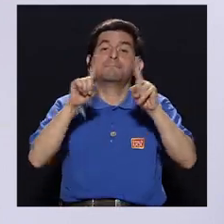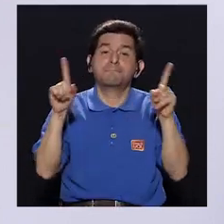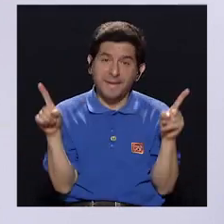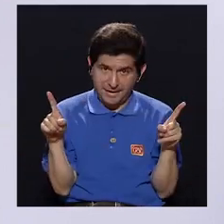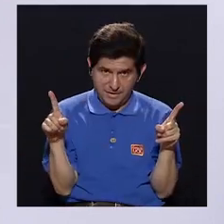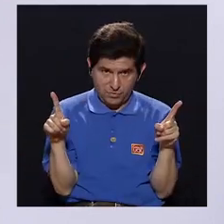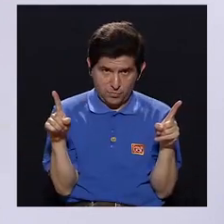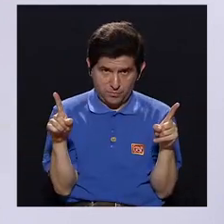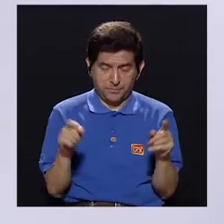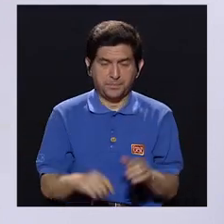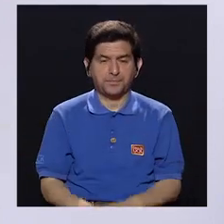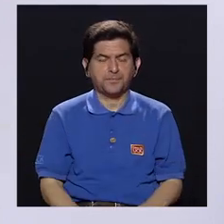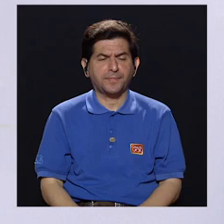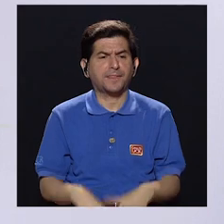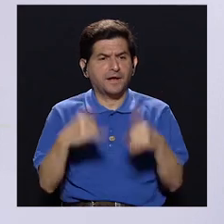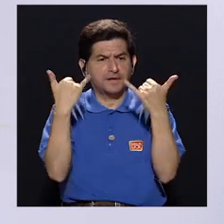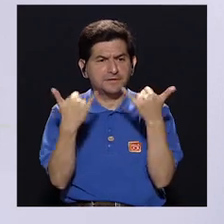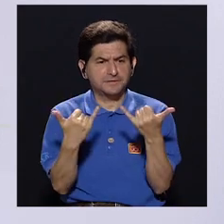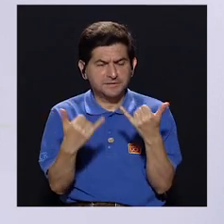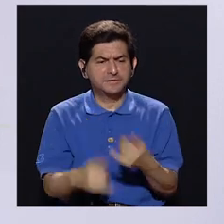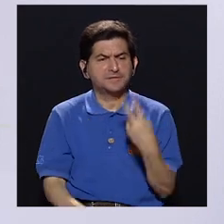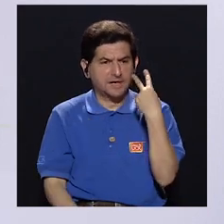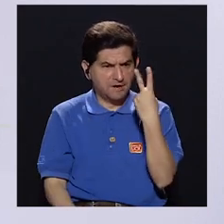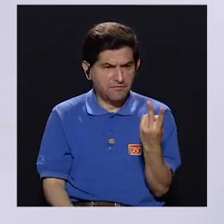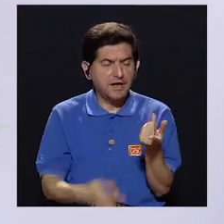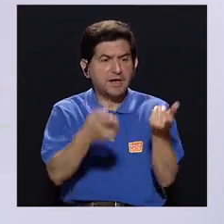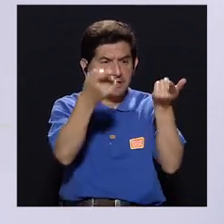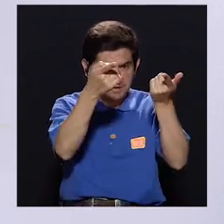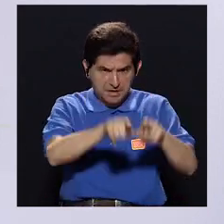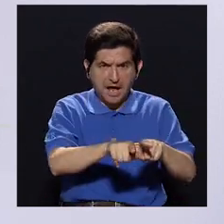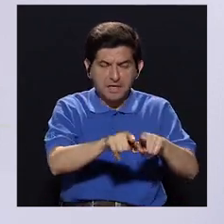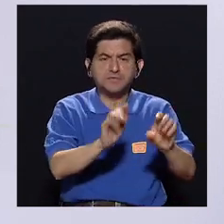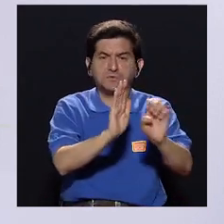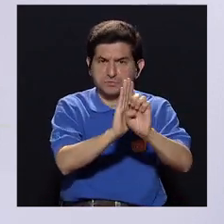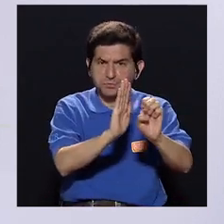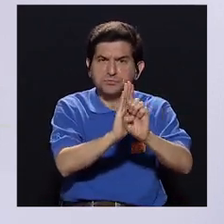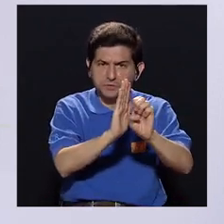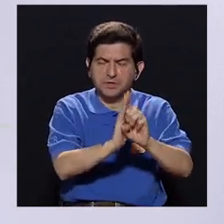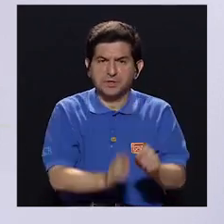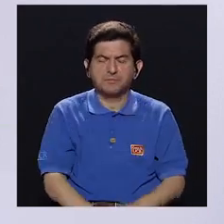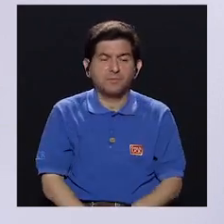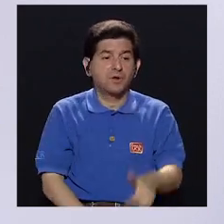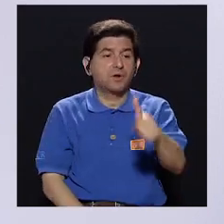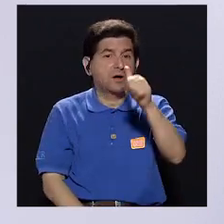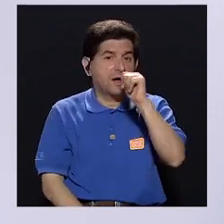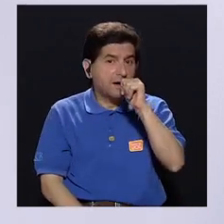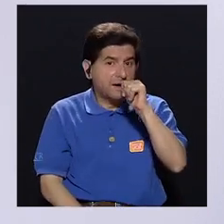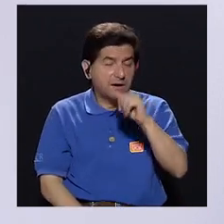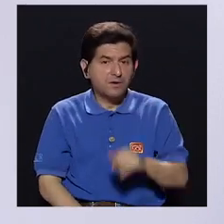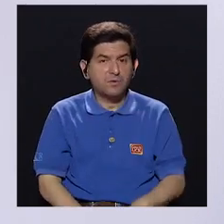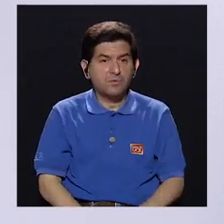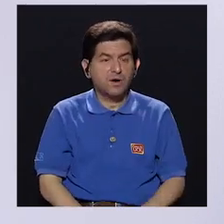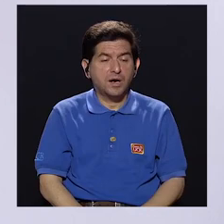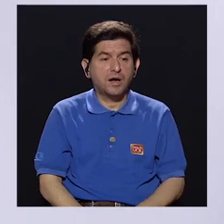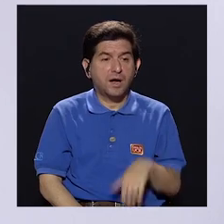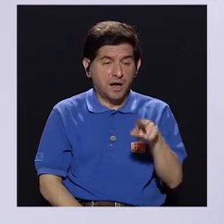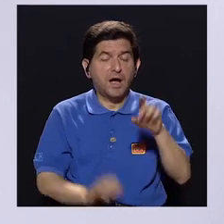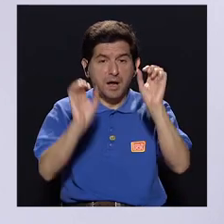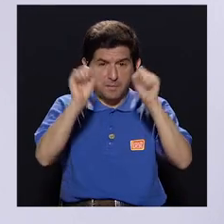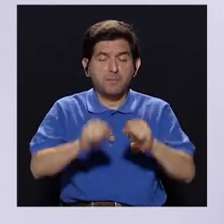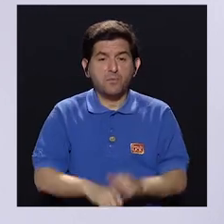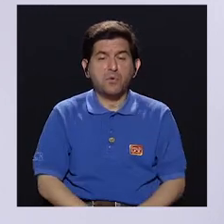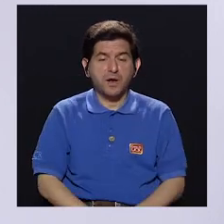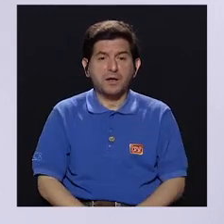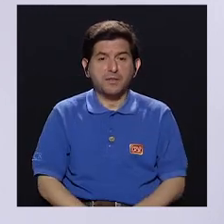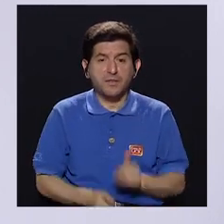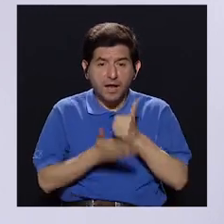eh se ha visto se han reportado casos por ejemplo donde el agua es capaz de polinizar una